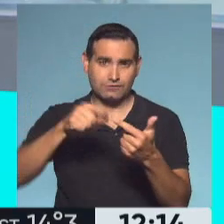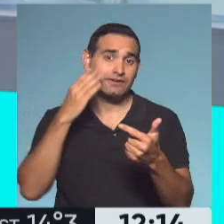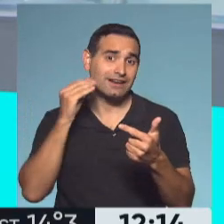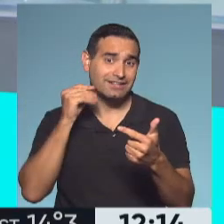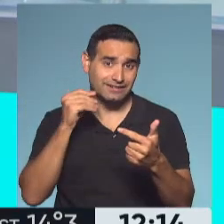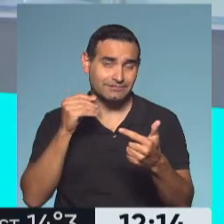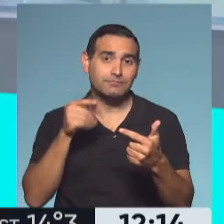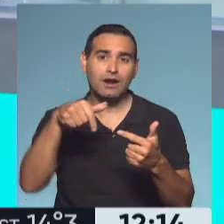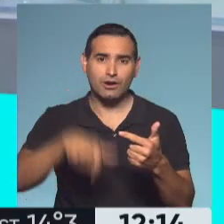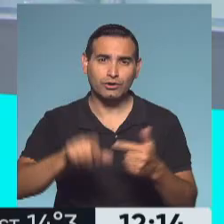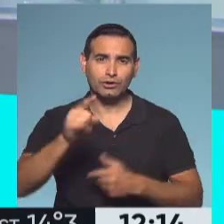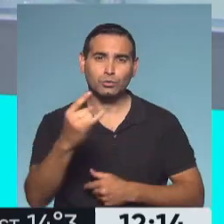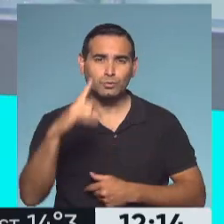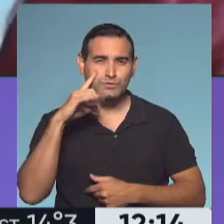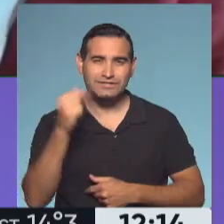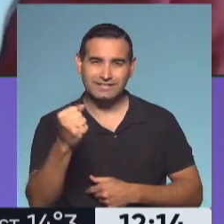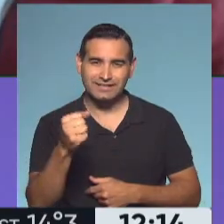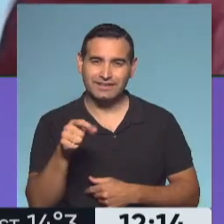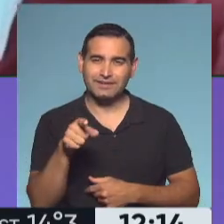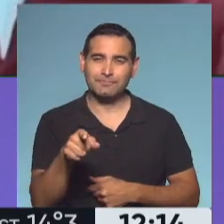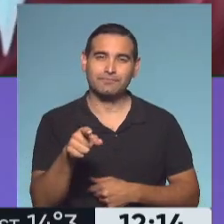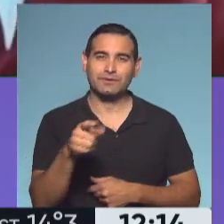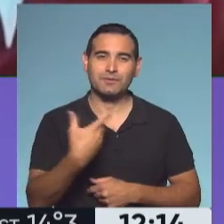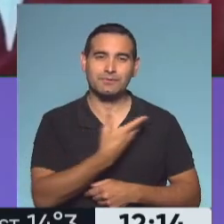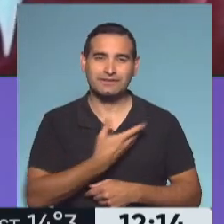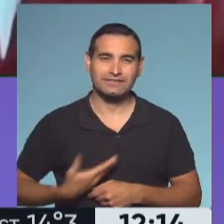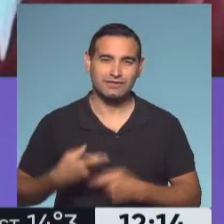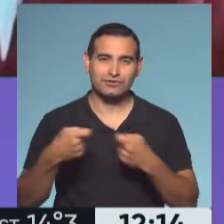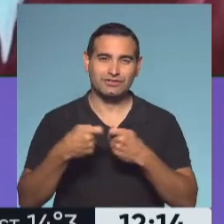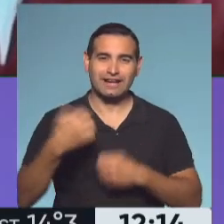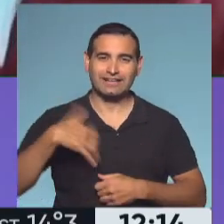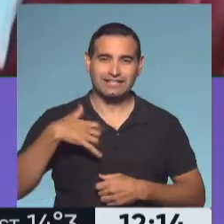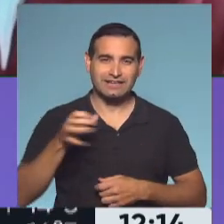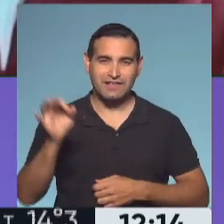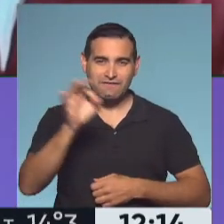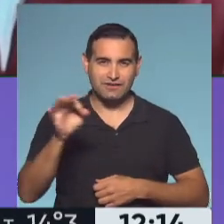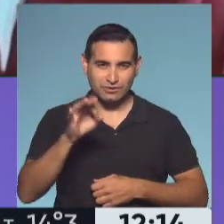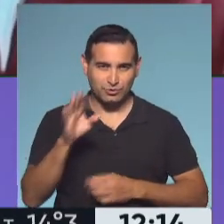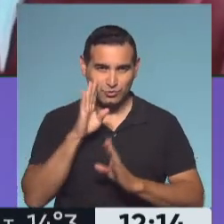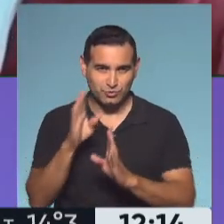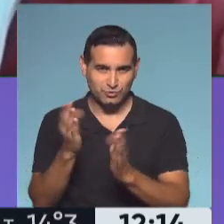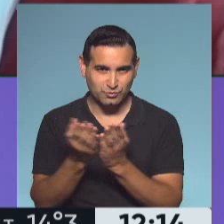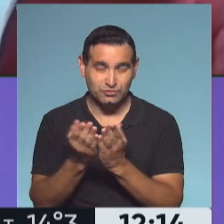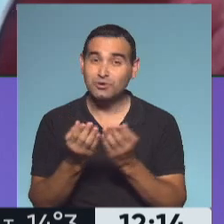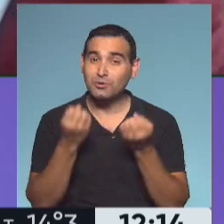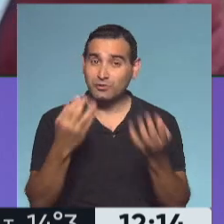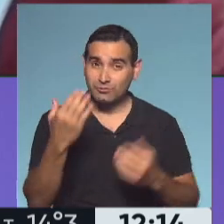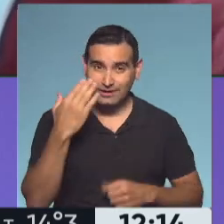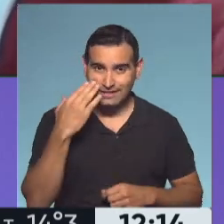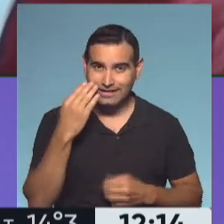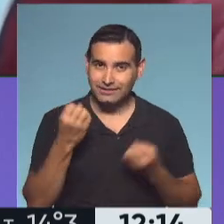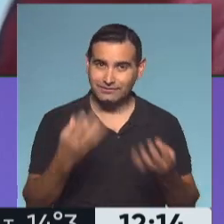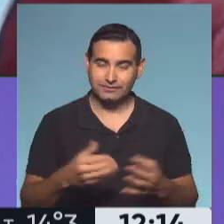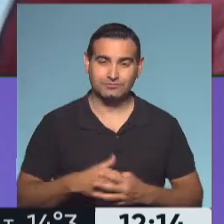británica. Estamos con Lucía Cavalaro, que es presidenta de la Sociedad Argentina de Virología. Buenas tardes, Lucía, ¿cómo le